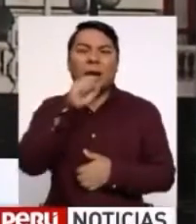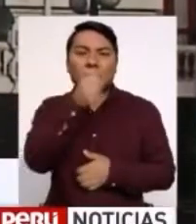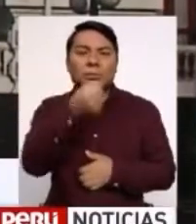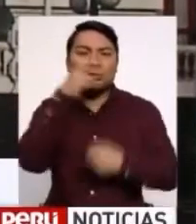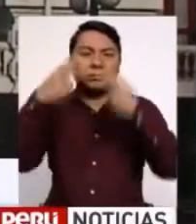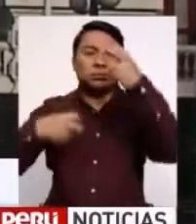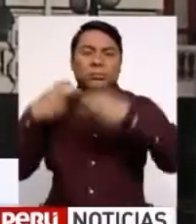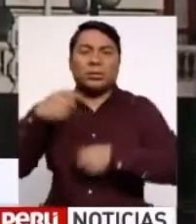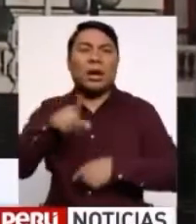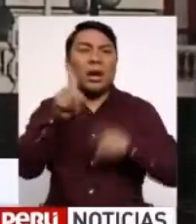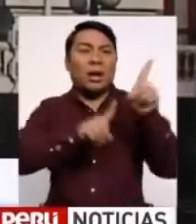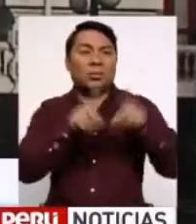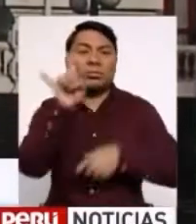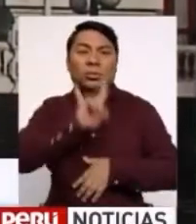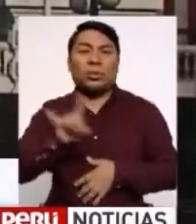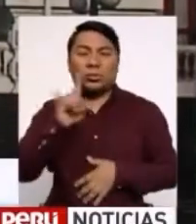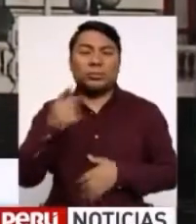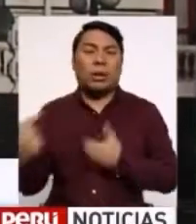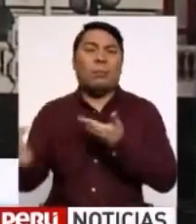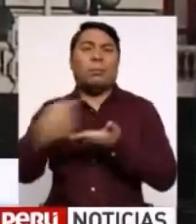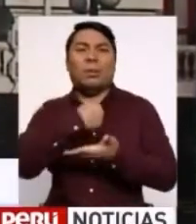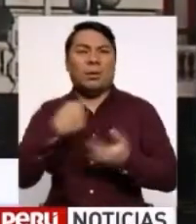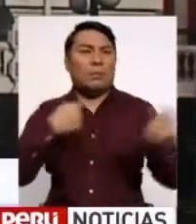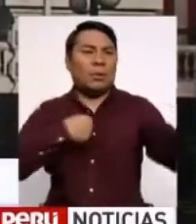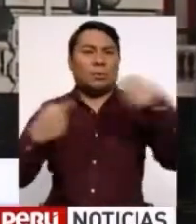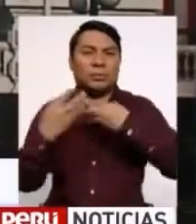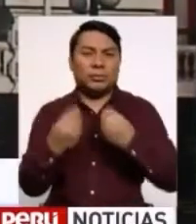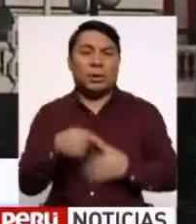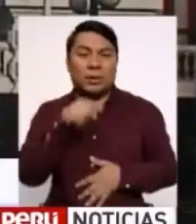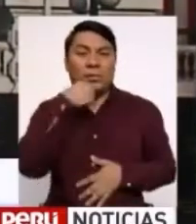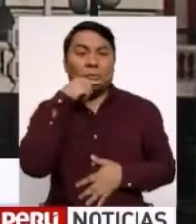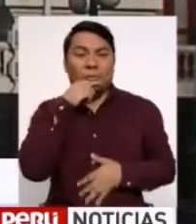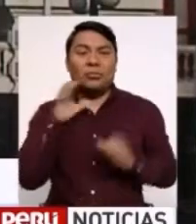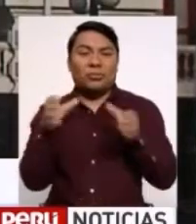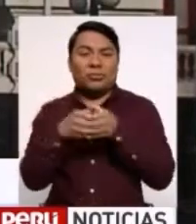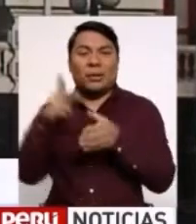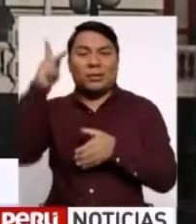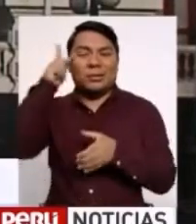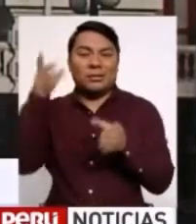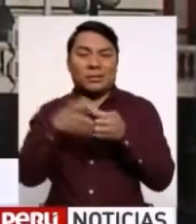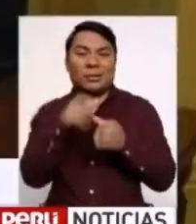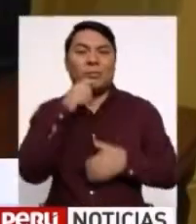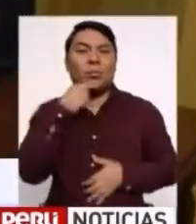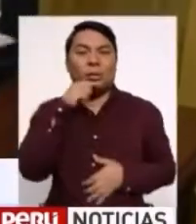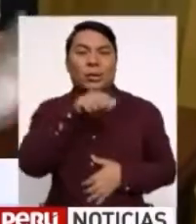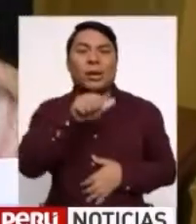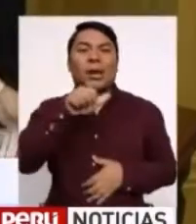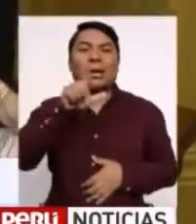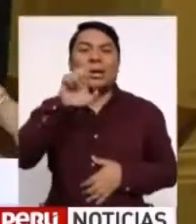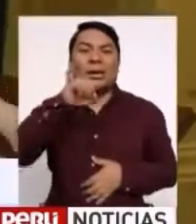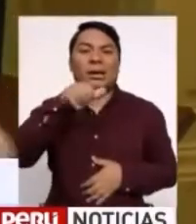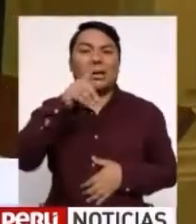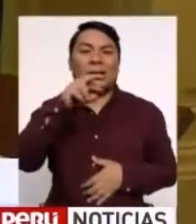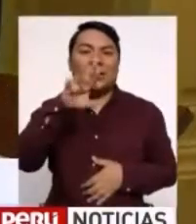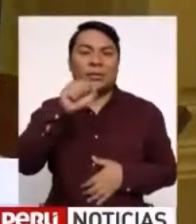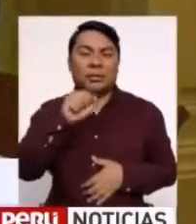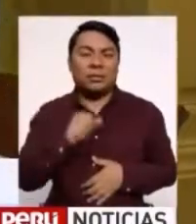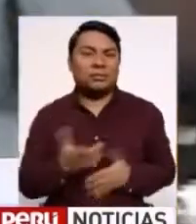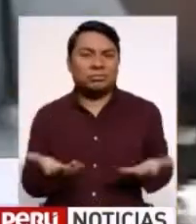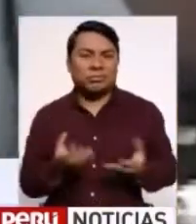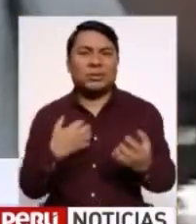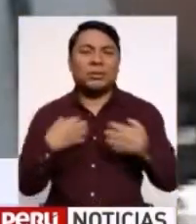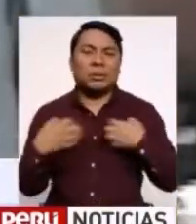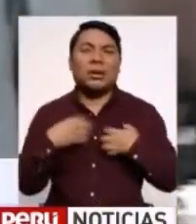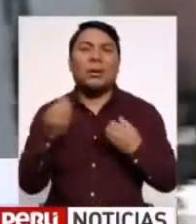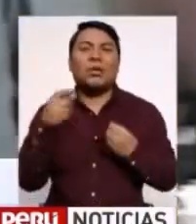chaveta la congresista de fuerza popular alejandra aramayo reaccionó así ante la difusión en la prensa de una